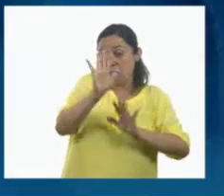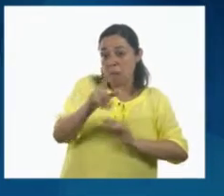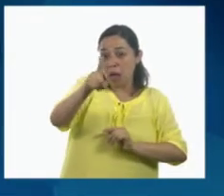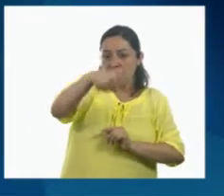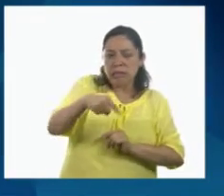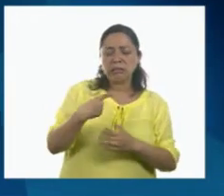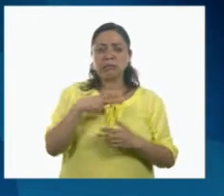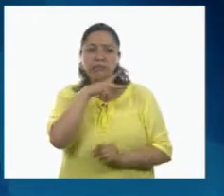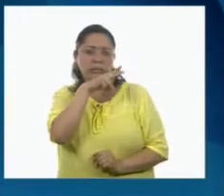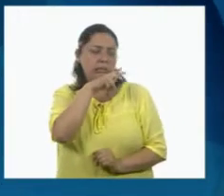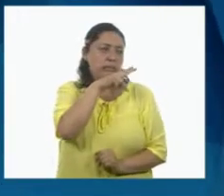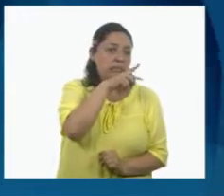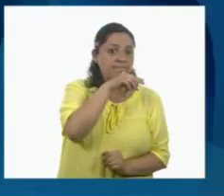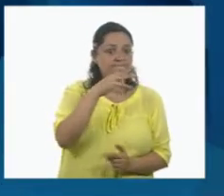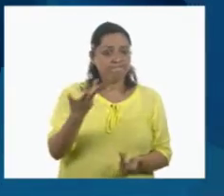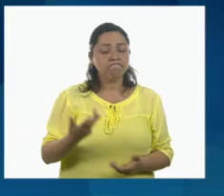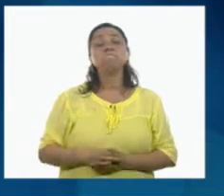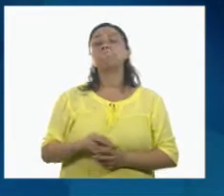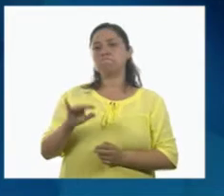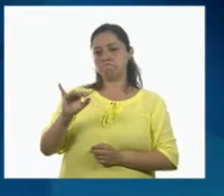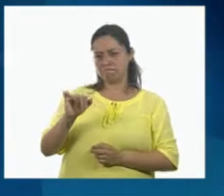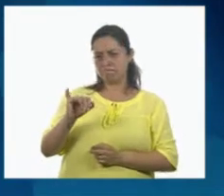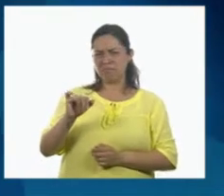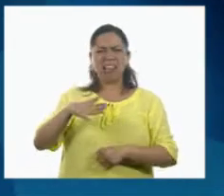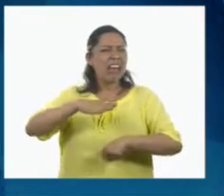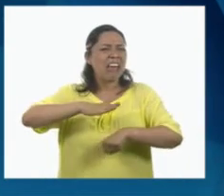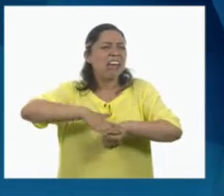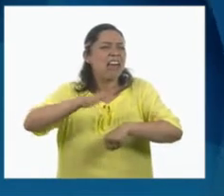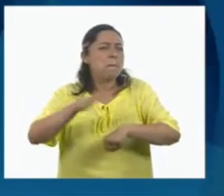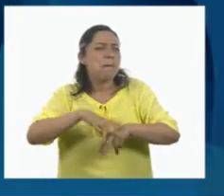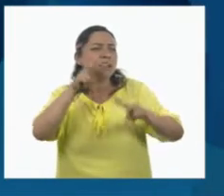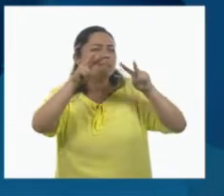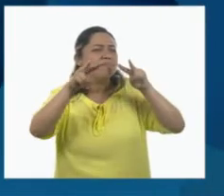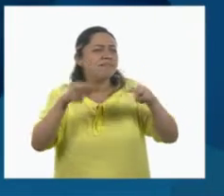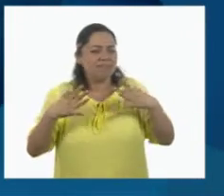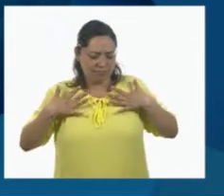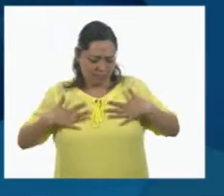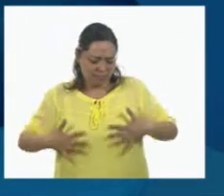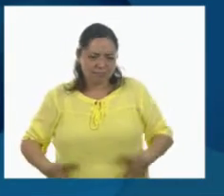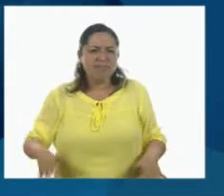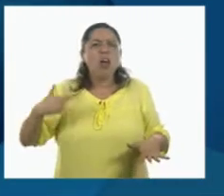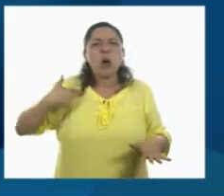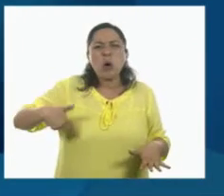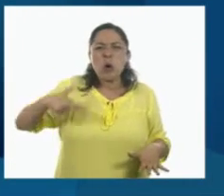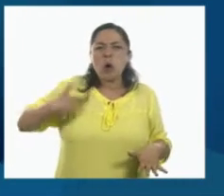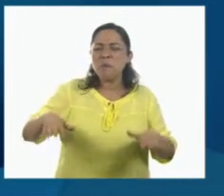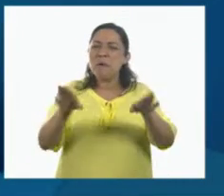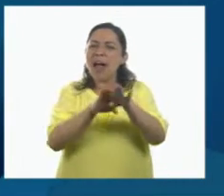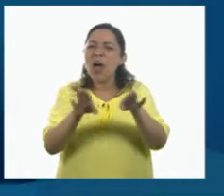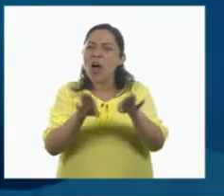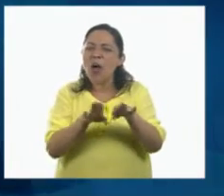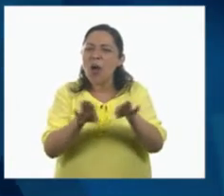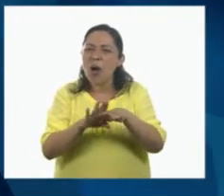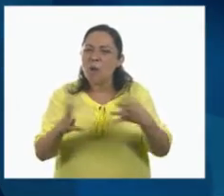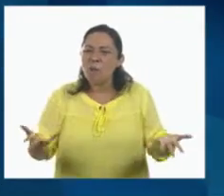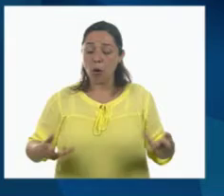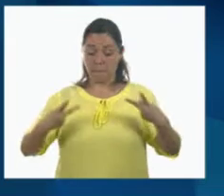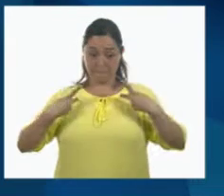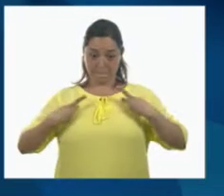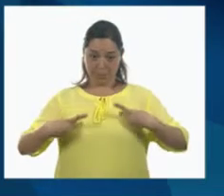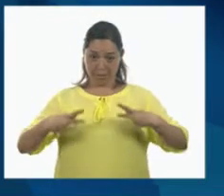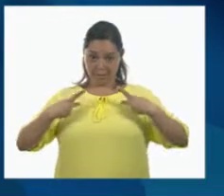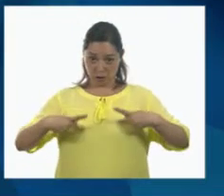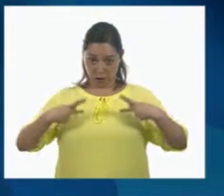¿verdad? ¿Qué más podemos ver? Vean la ropa. ¿Cómo era la ropa de las personas que